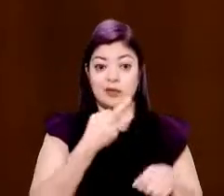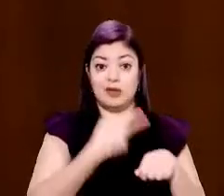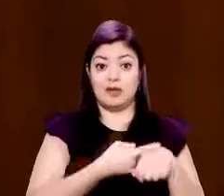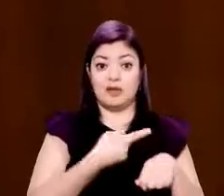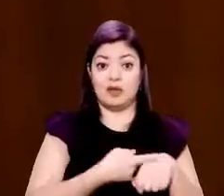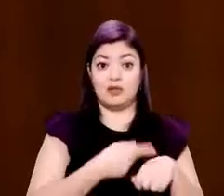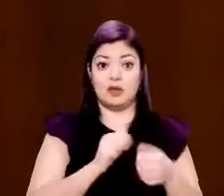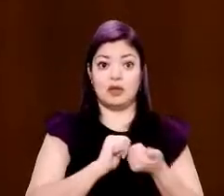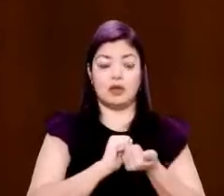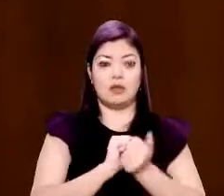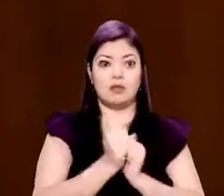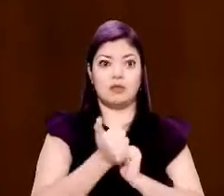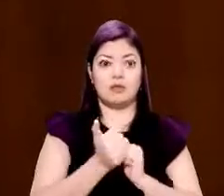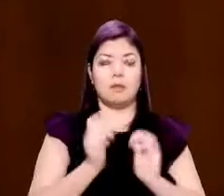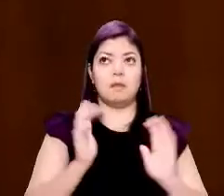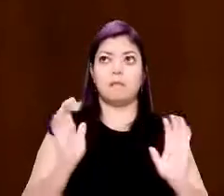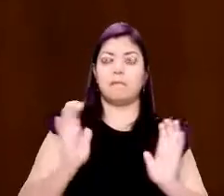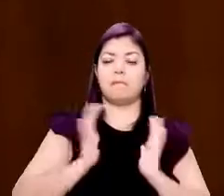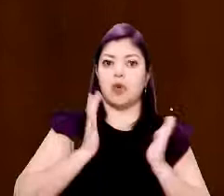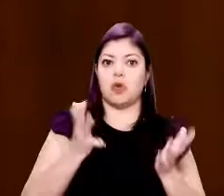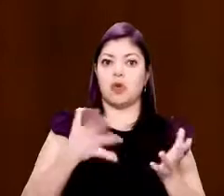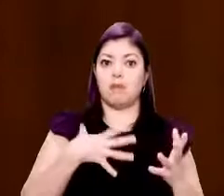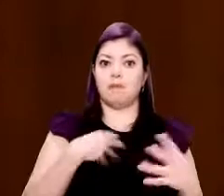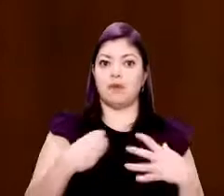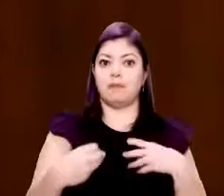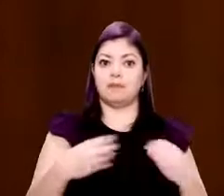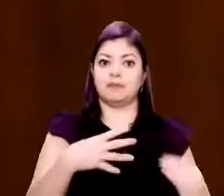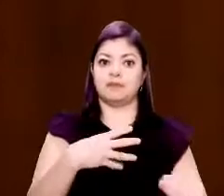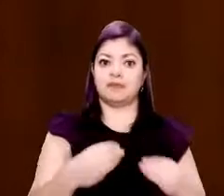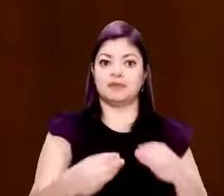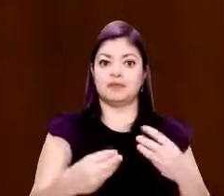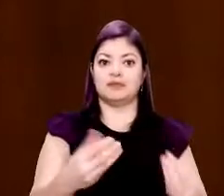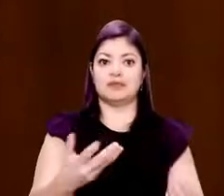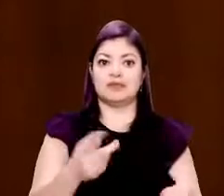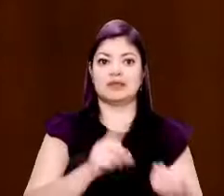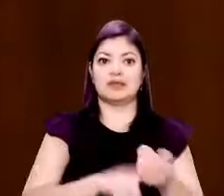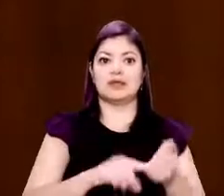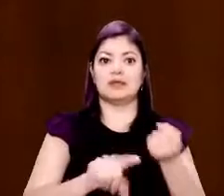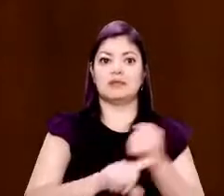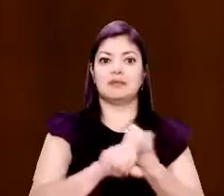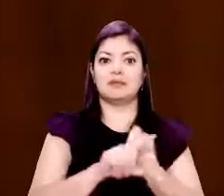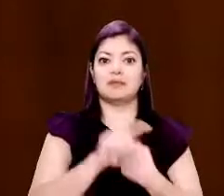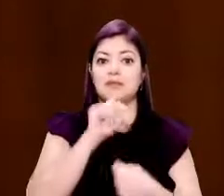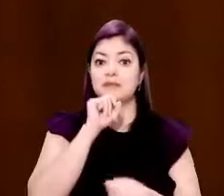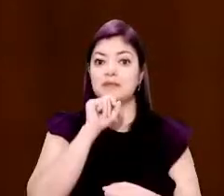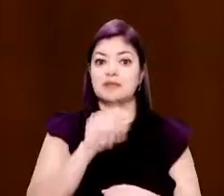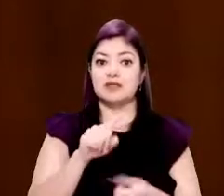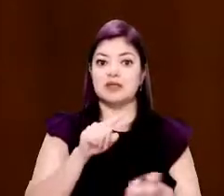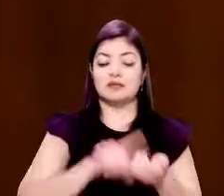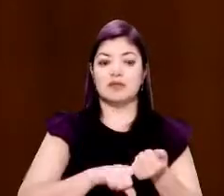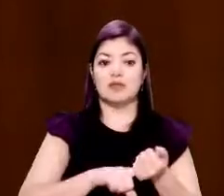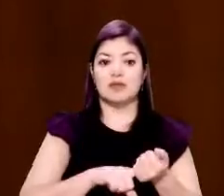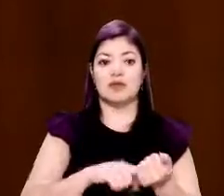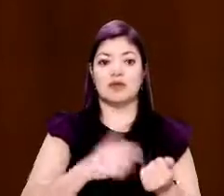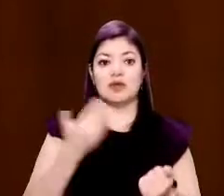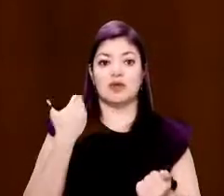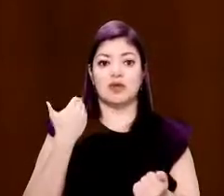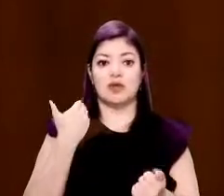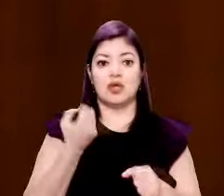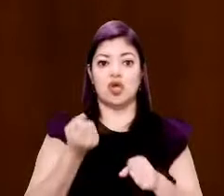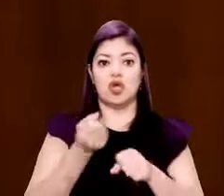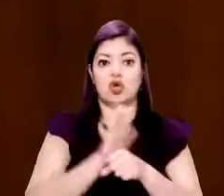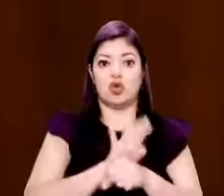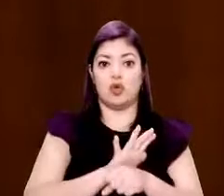tome con los ojos cerrados y genere tantos estragos como lo hiciera el COVID-19. Por ello le